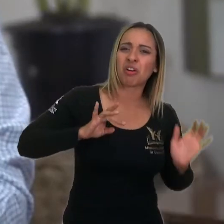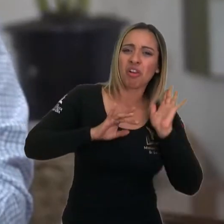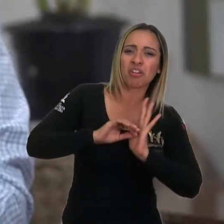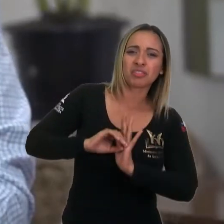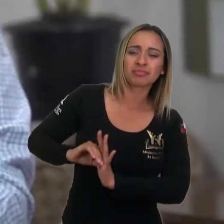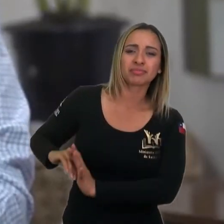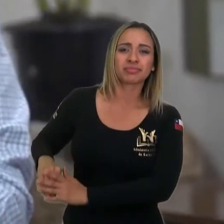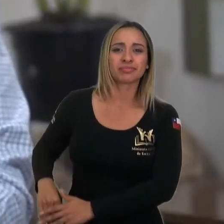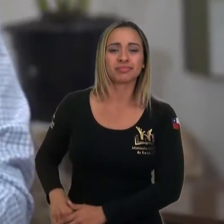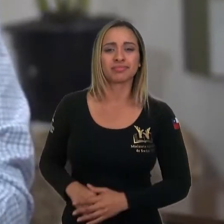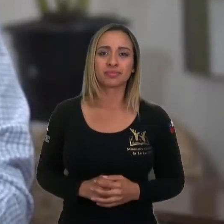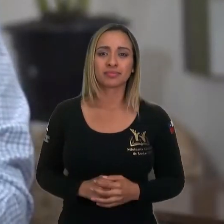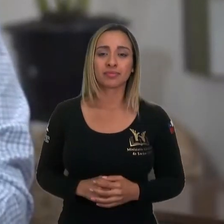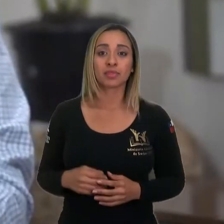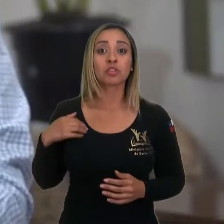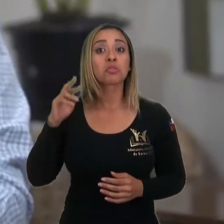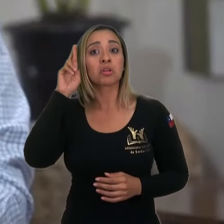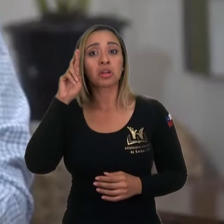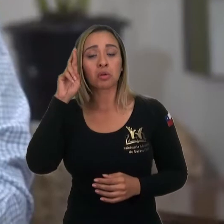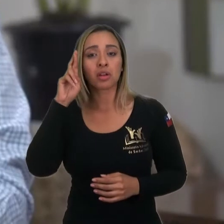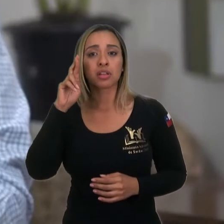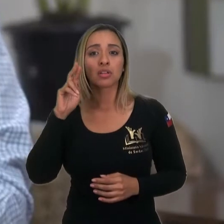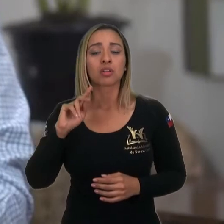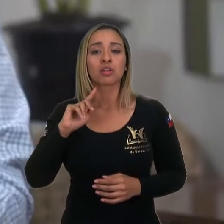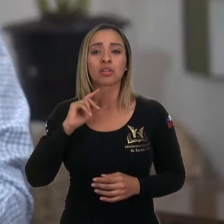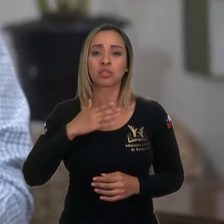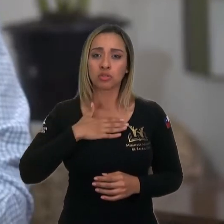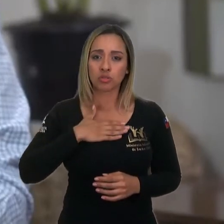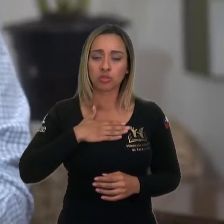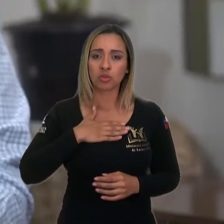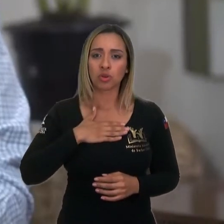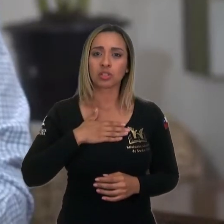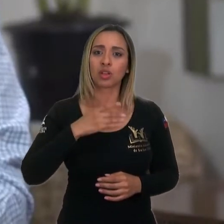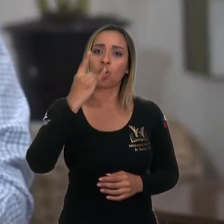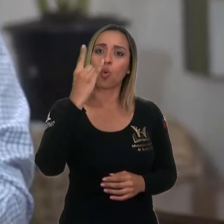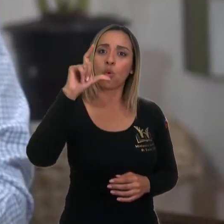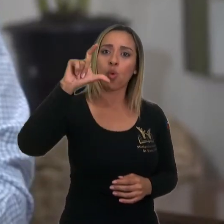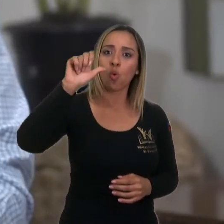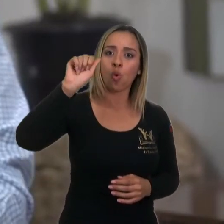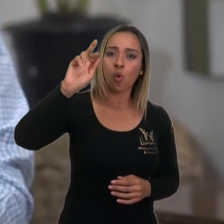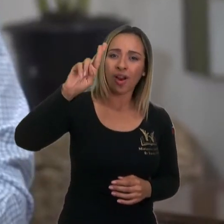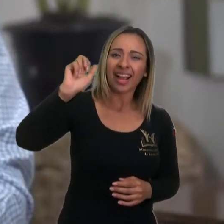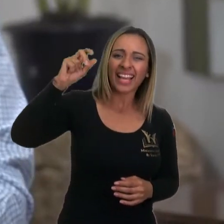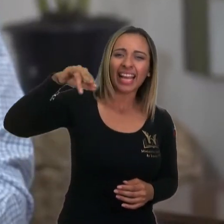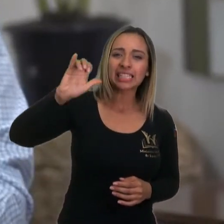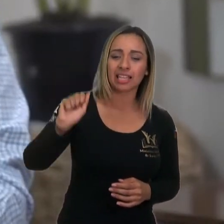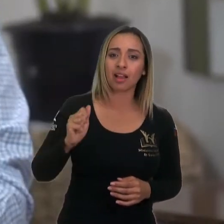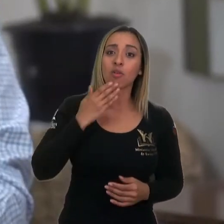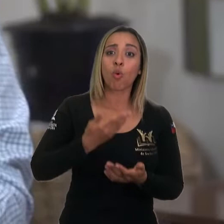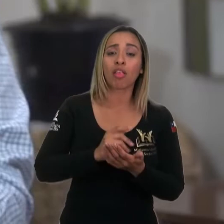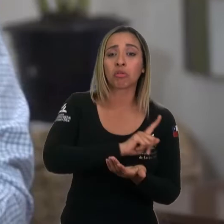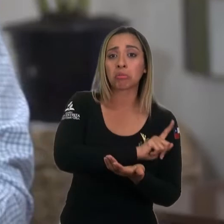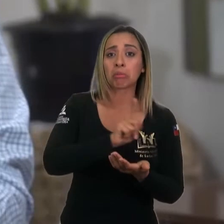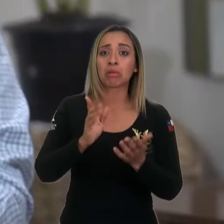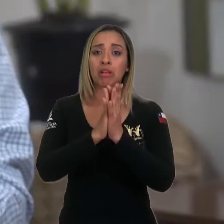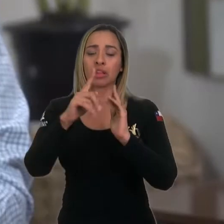Yo me acuerdo que estaba en Ucrania. Cuando salí de la iglesia, encontré un hombre alto,